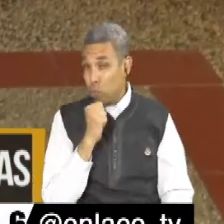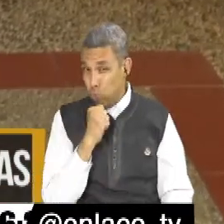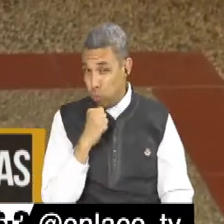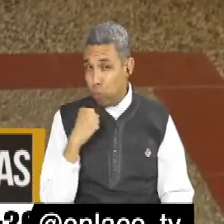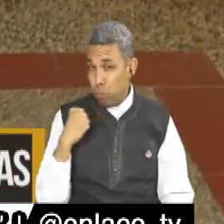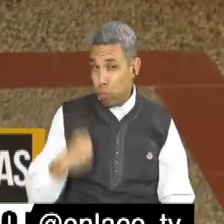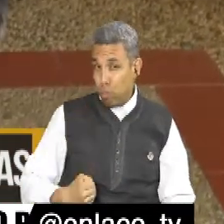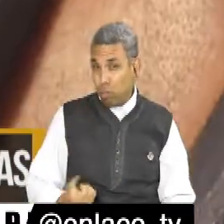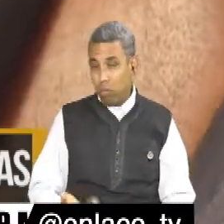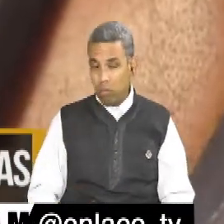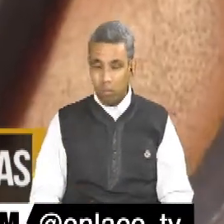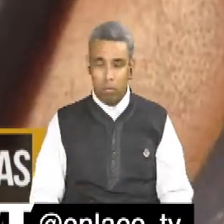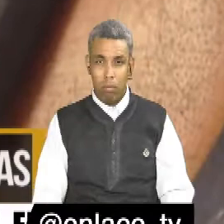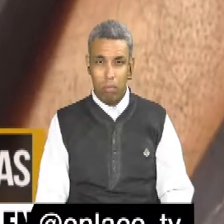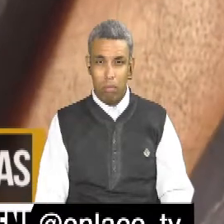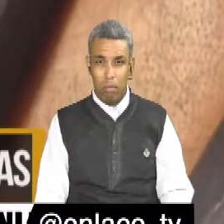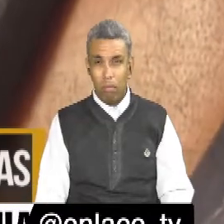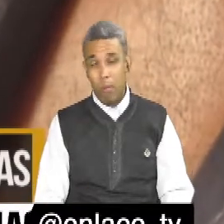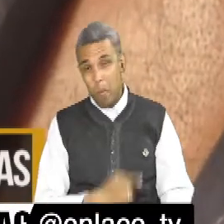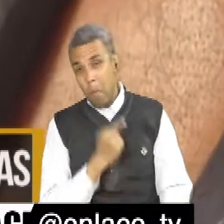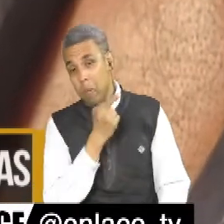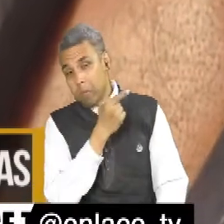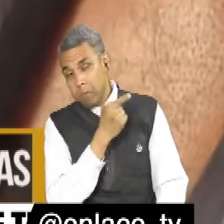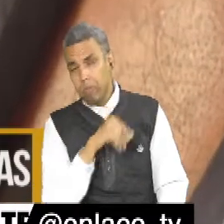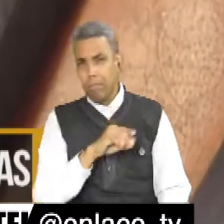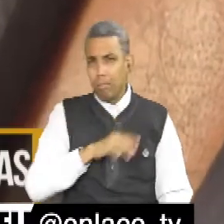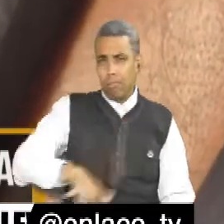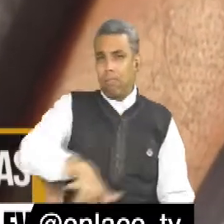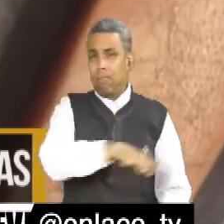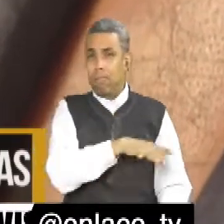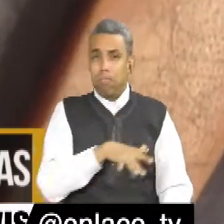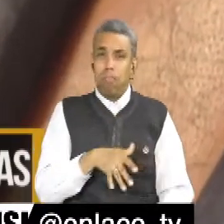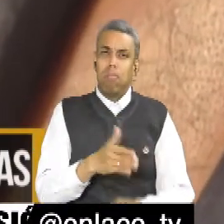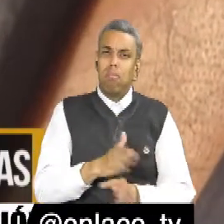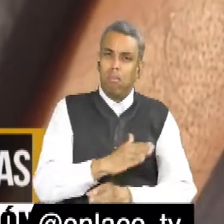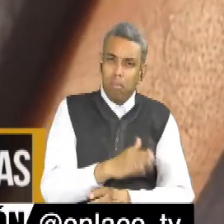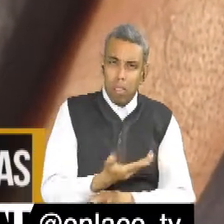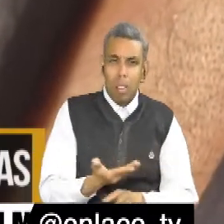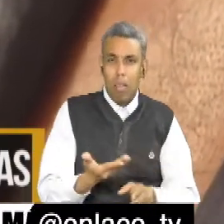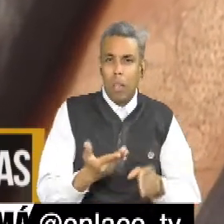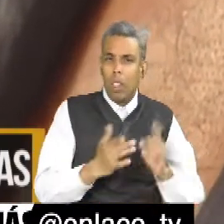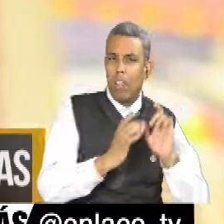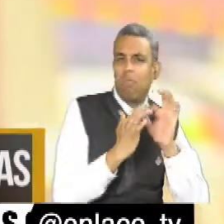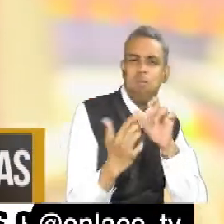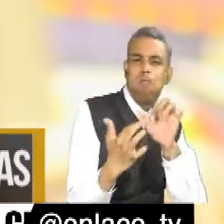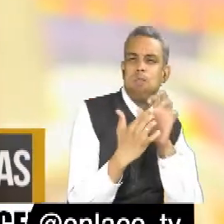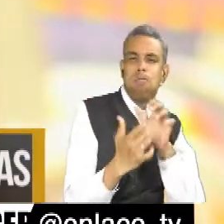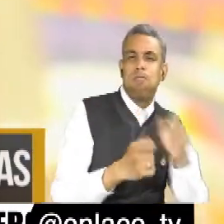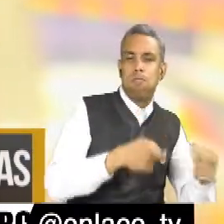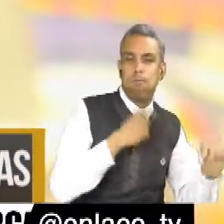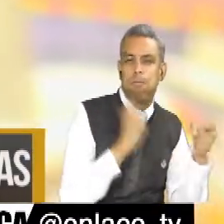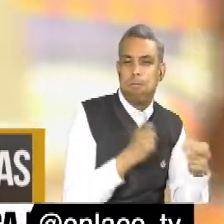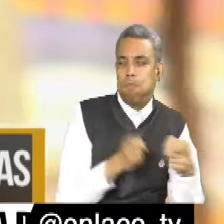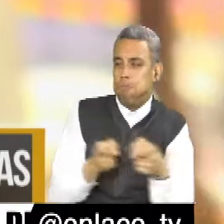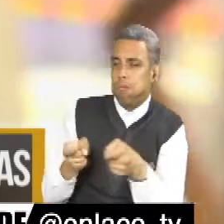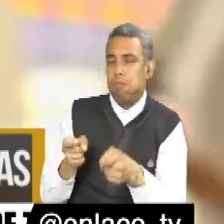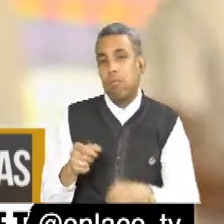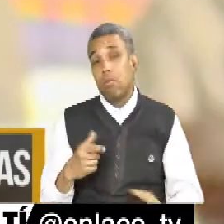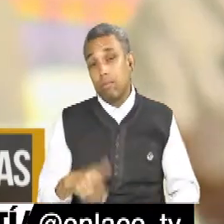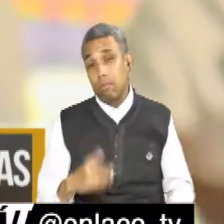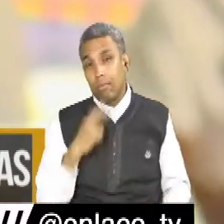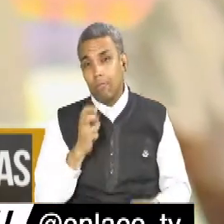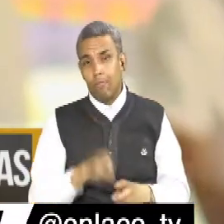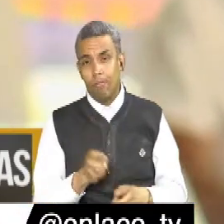ha venido los conflictos que hay por allá y uno no está acostumbrado a estas cosas, pues, para decirle la verdad. Estos hechos lamentables que hoy tienen